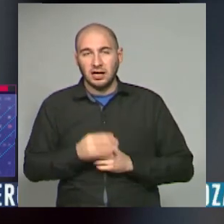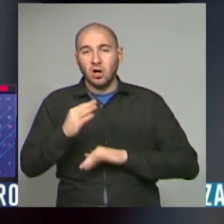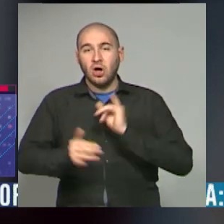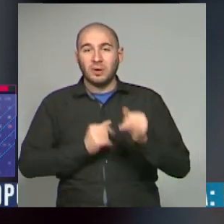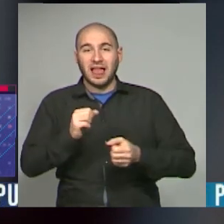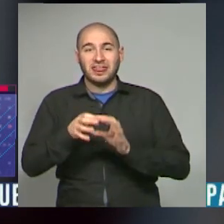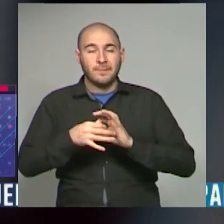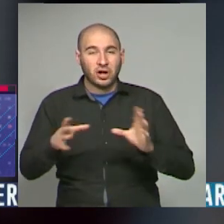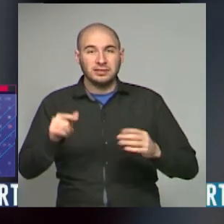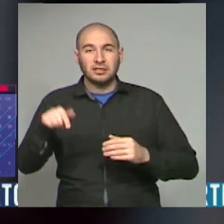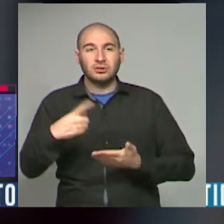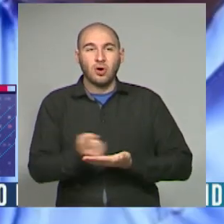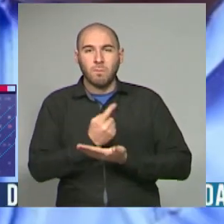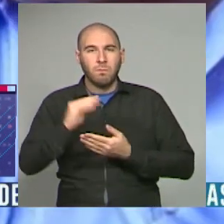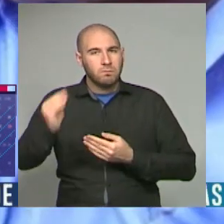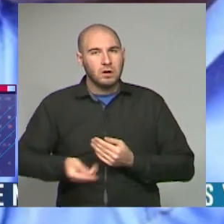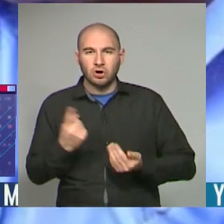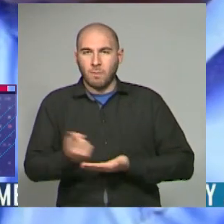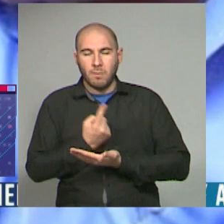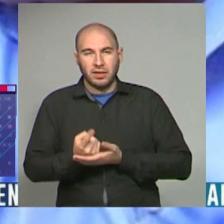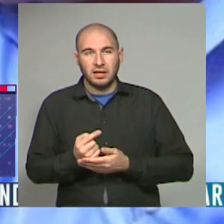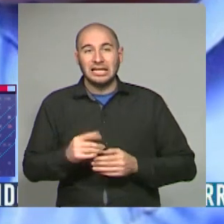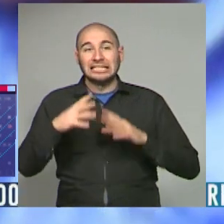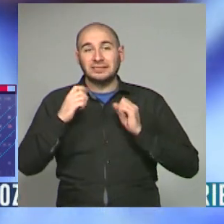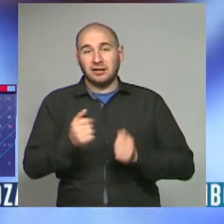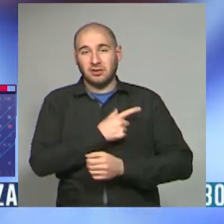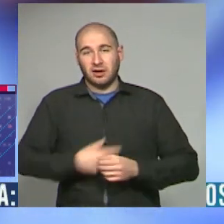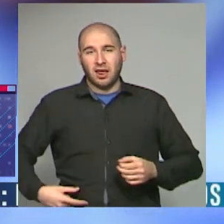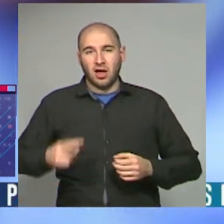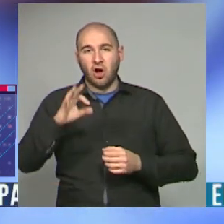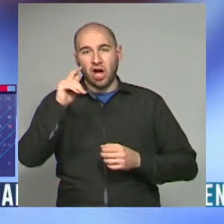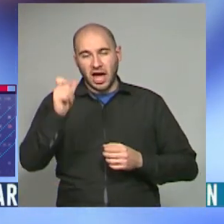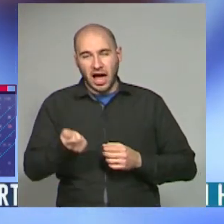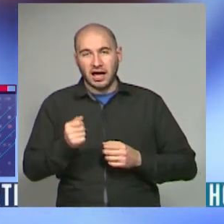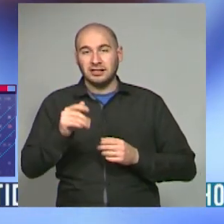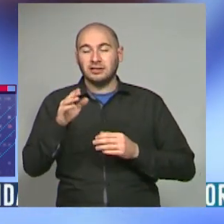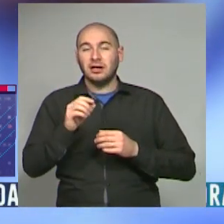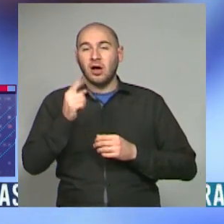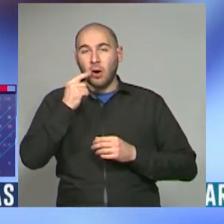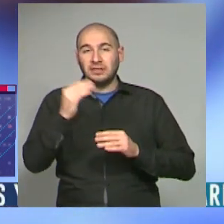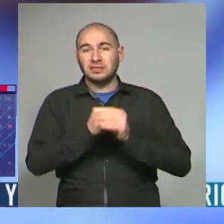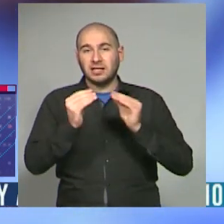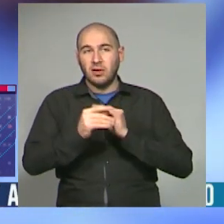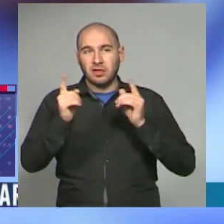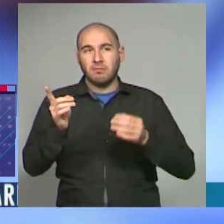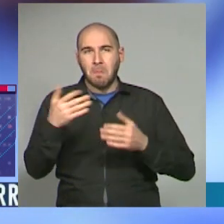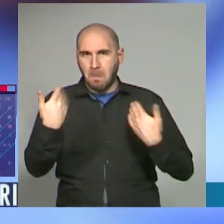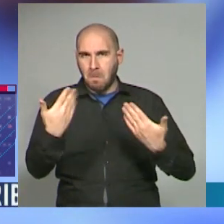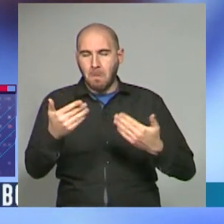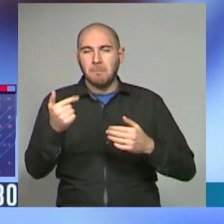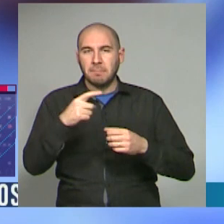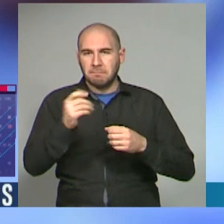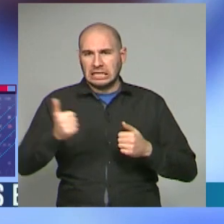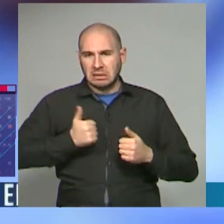agregó que la democracia no puede ser derrotada. El secretario general de la OEA, Luis Almagro, saludó a su vez la adhesión de los